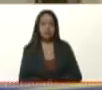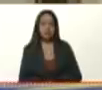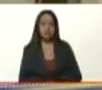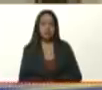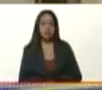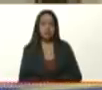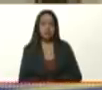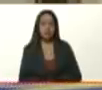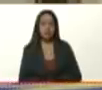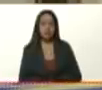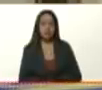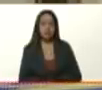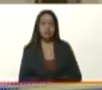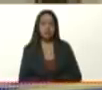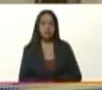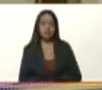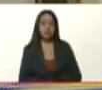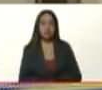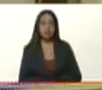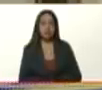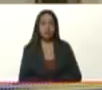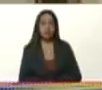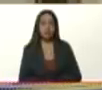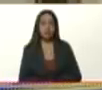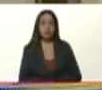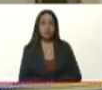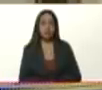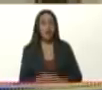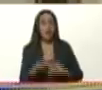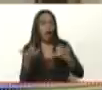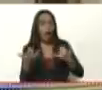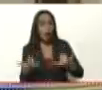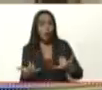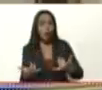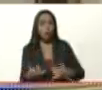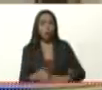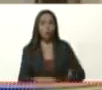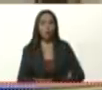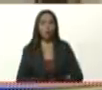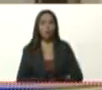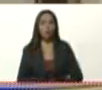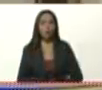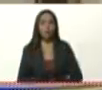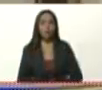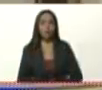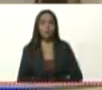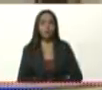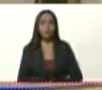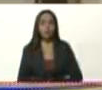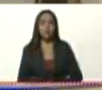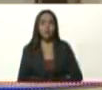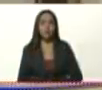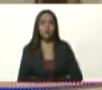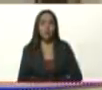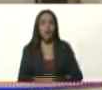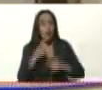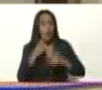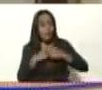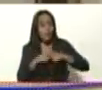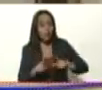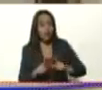si amerita en su momento una prueba para descartar la presencia del coronavirus.